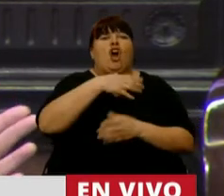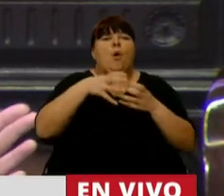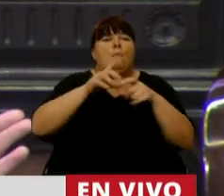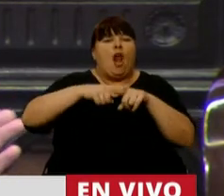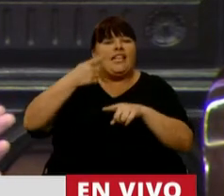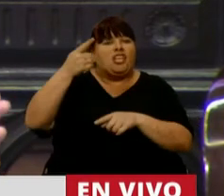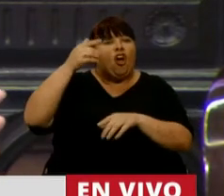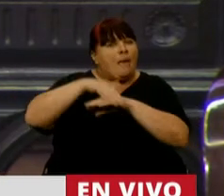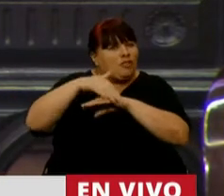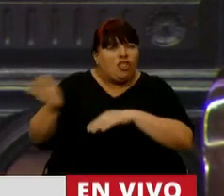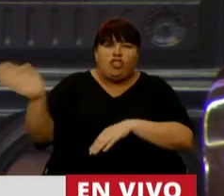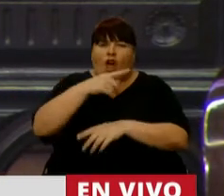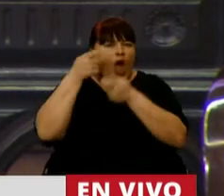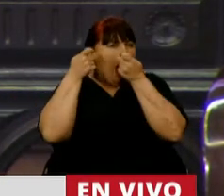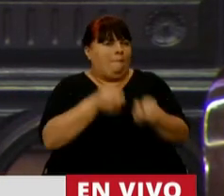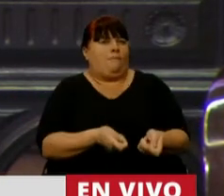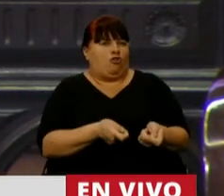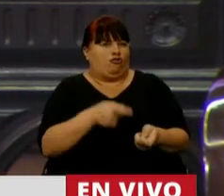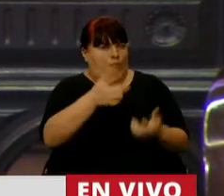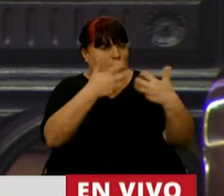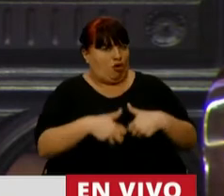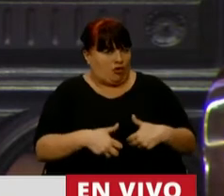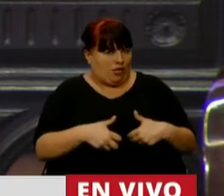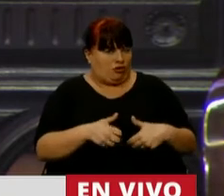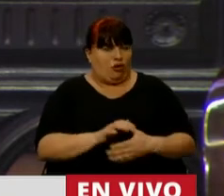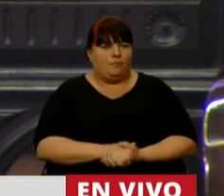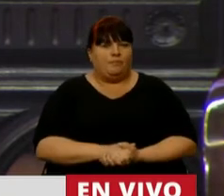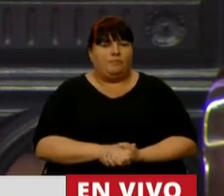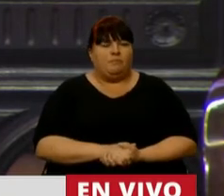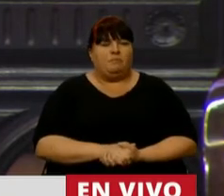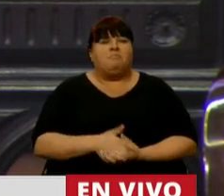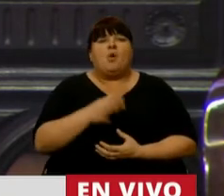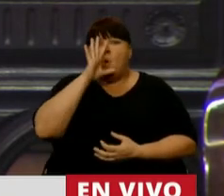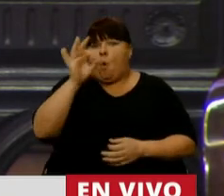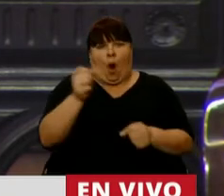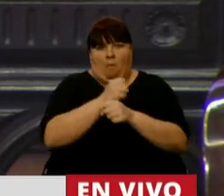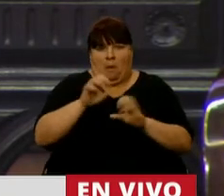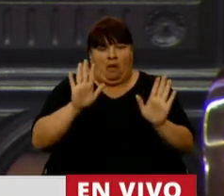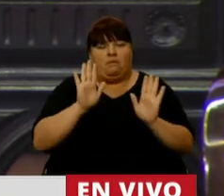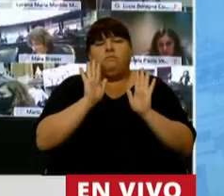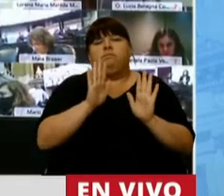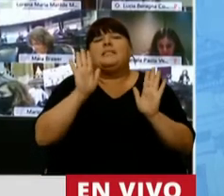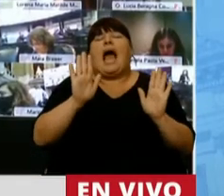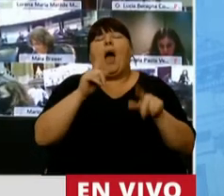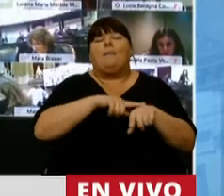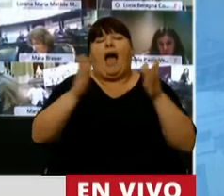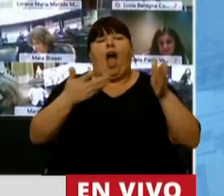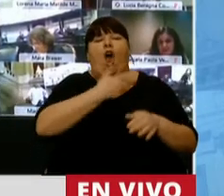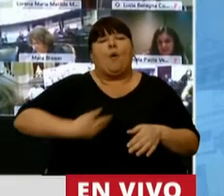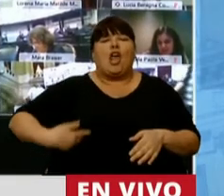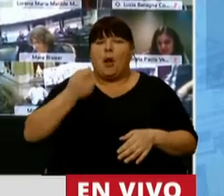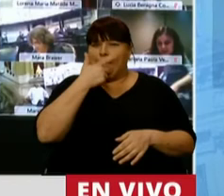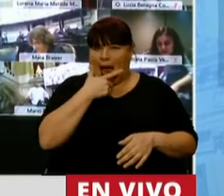misionero, señora presidenta, apoyó ese proyecto que nunca salió, que fue durante el gobierno de Mauricio